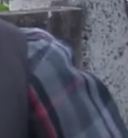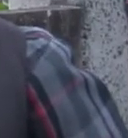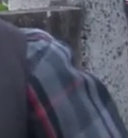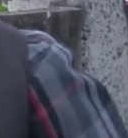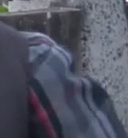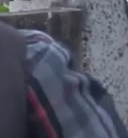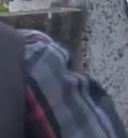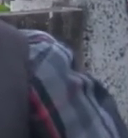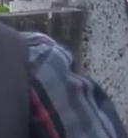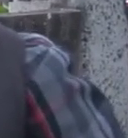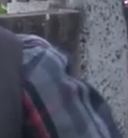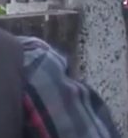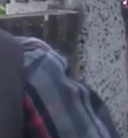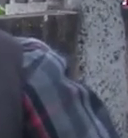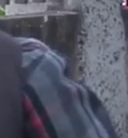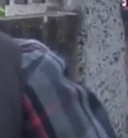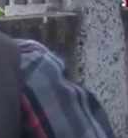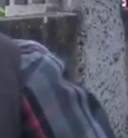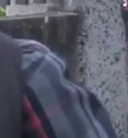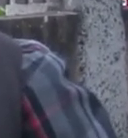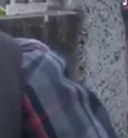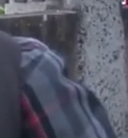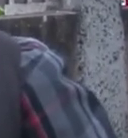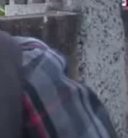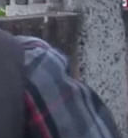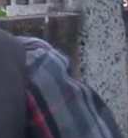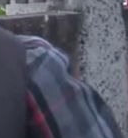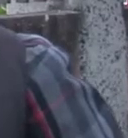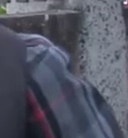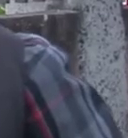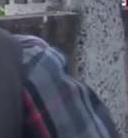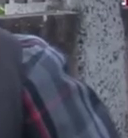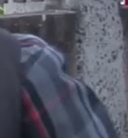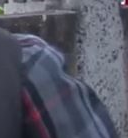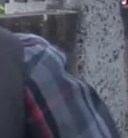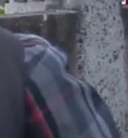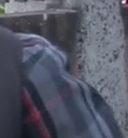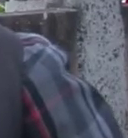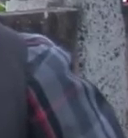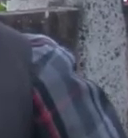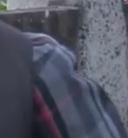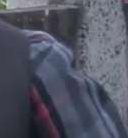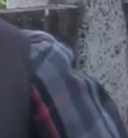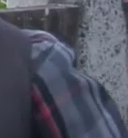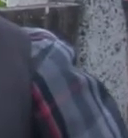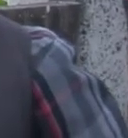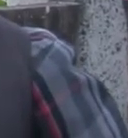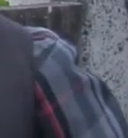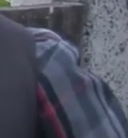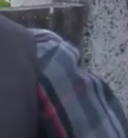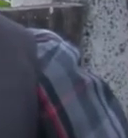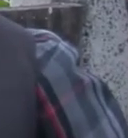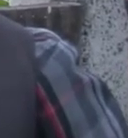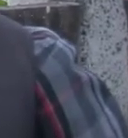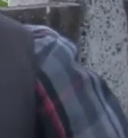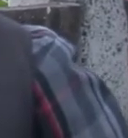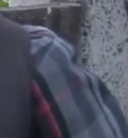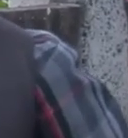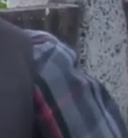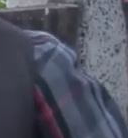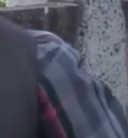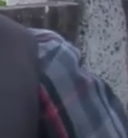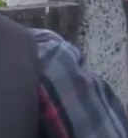últimamente ha aparecido que uno consulta con su wii verdad y aparece que tiene que ir a cuidar urnas entonces mi pregunta es